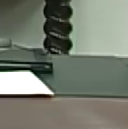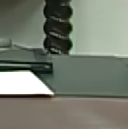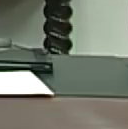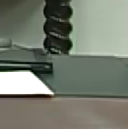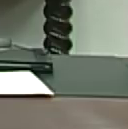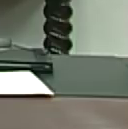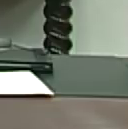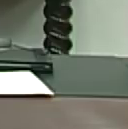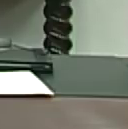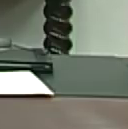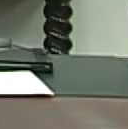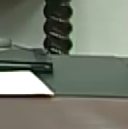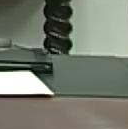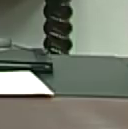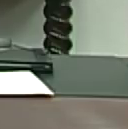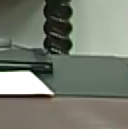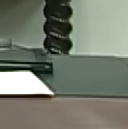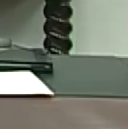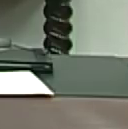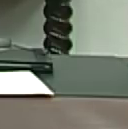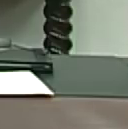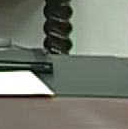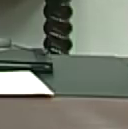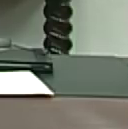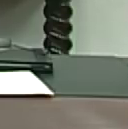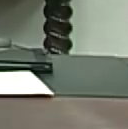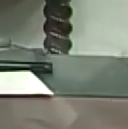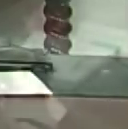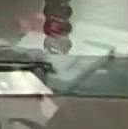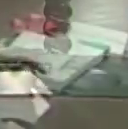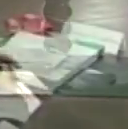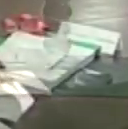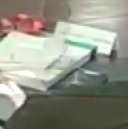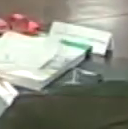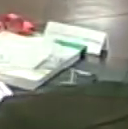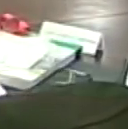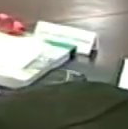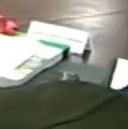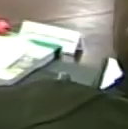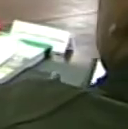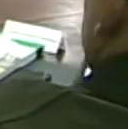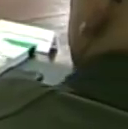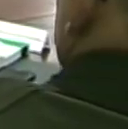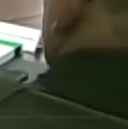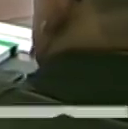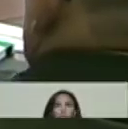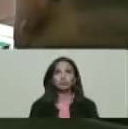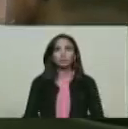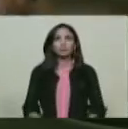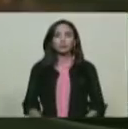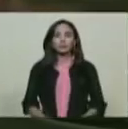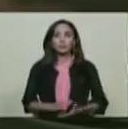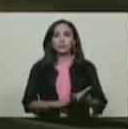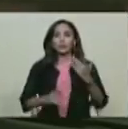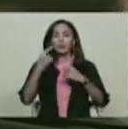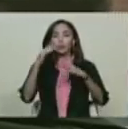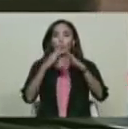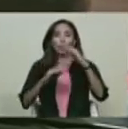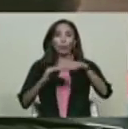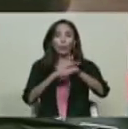jornada de este año como Consejo de Ministros. Les traslado a todos los ministros,